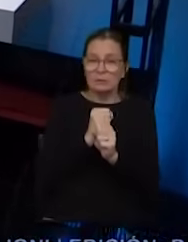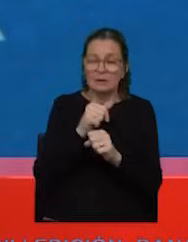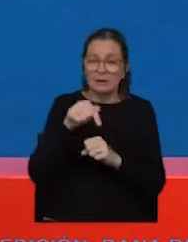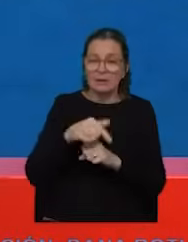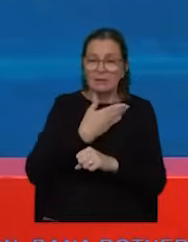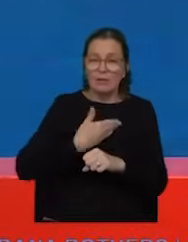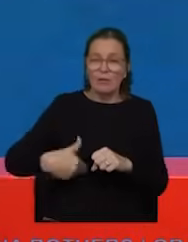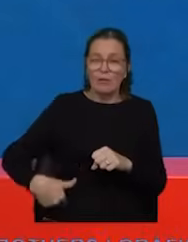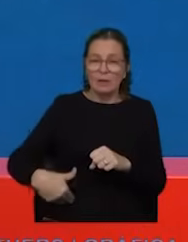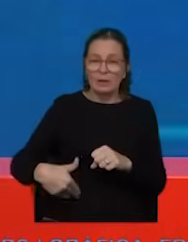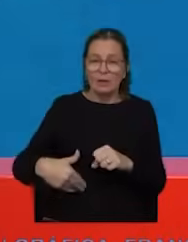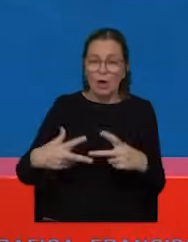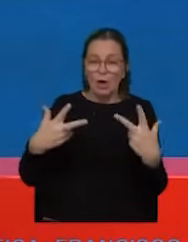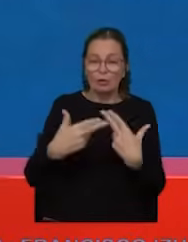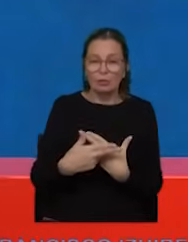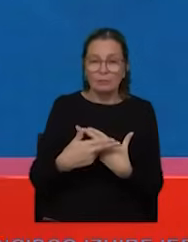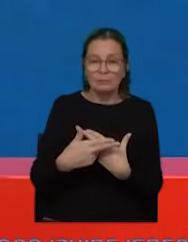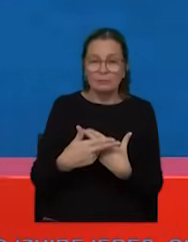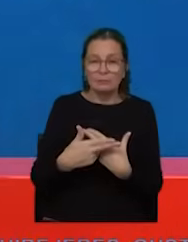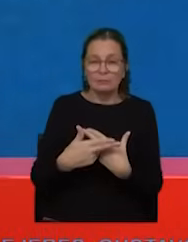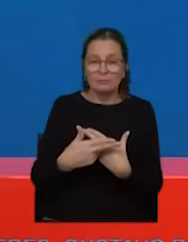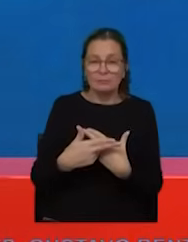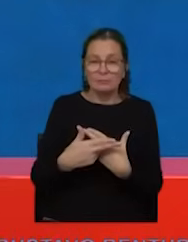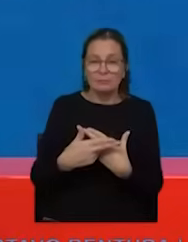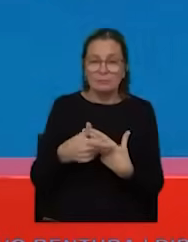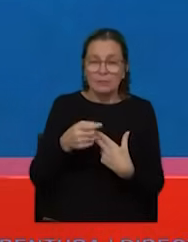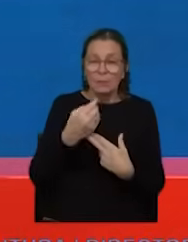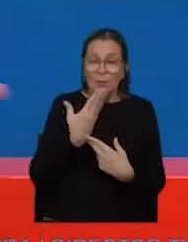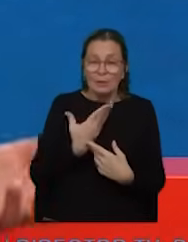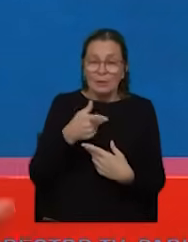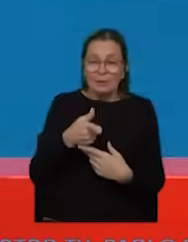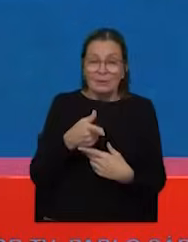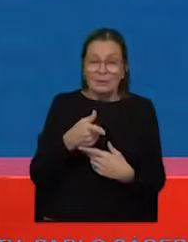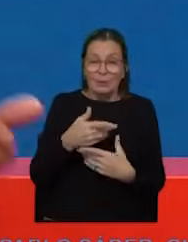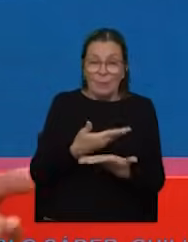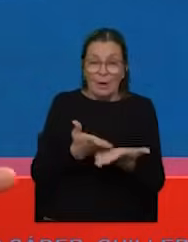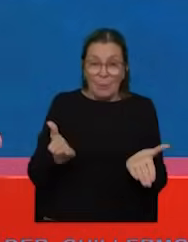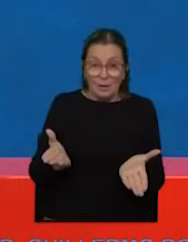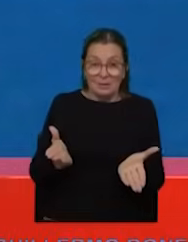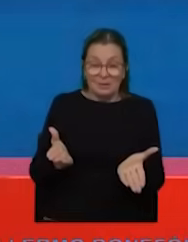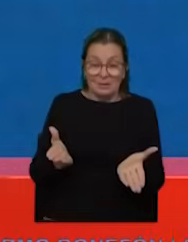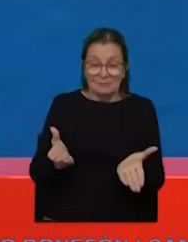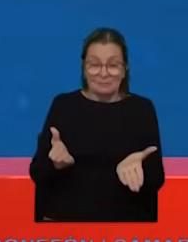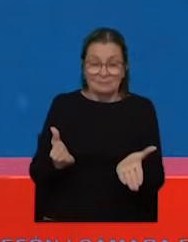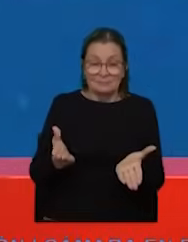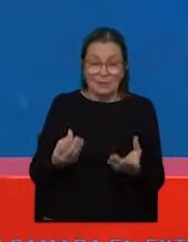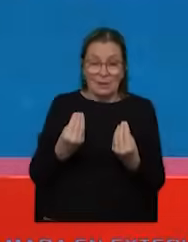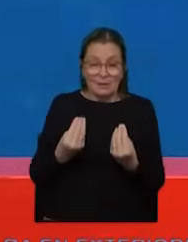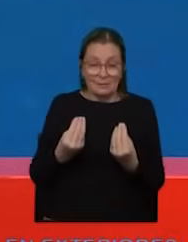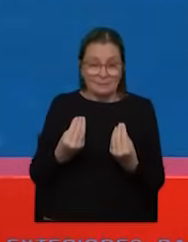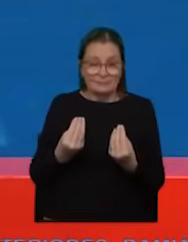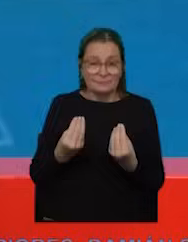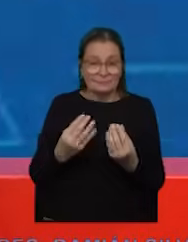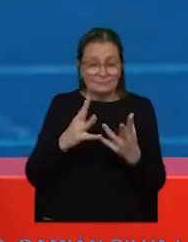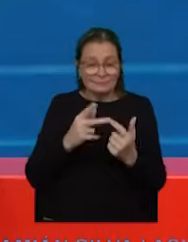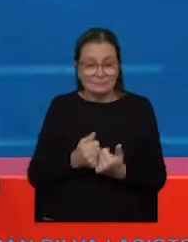este gobierno se cortó y bueno Y eso es un poco la muestra de lo que es la